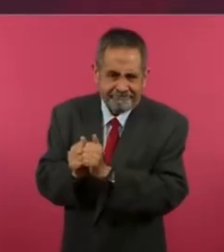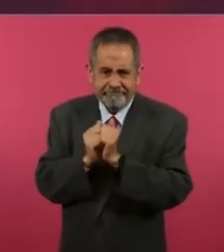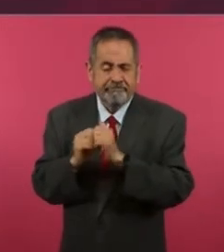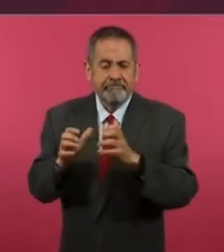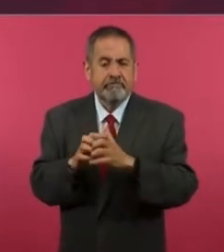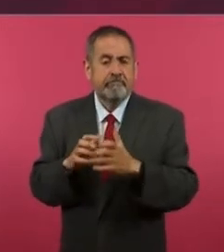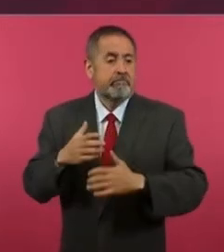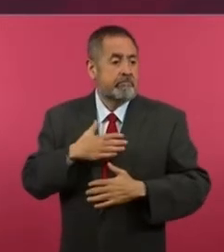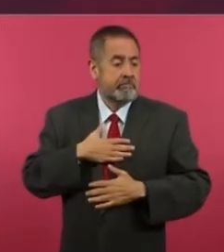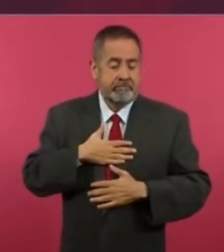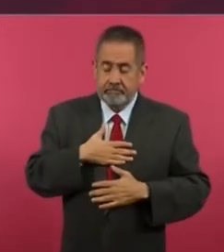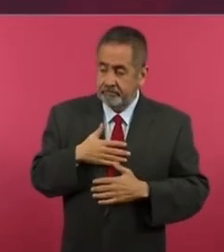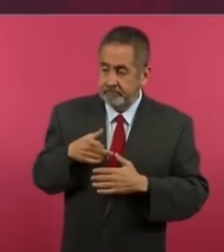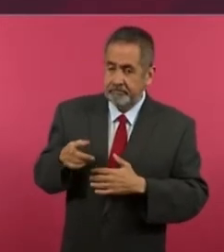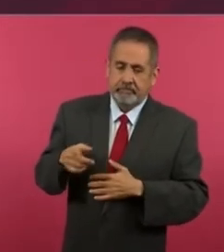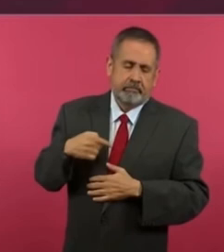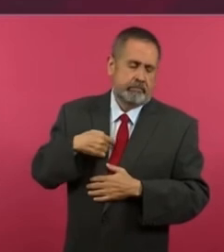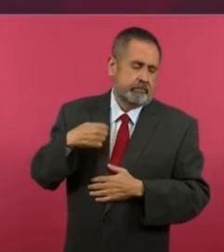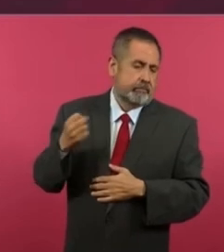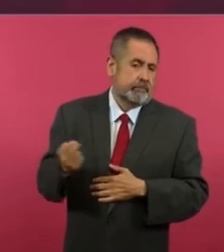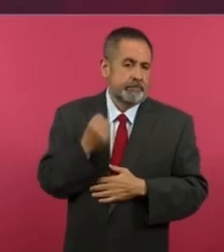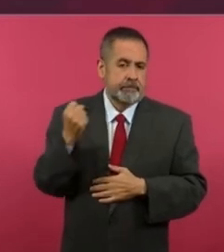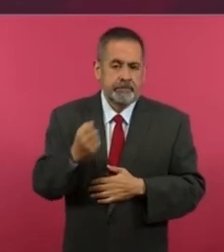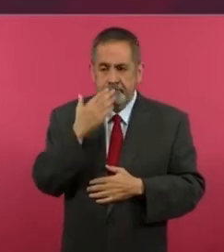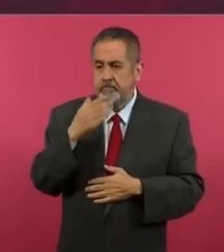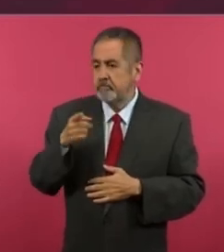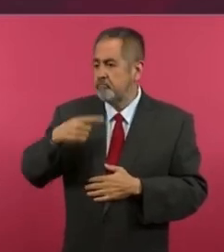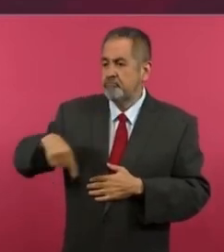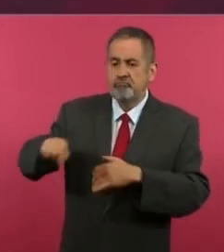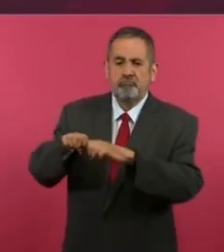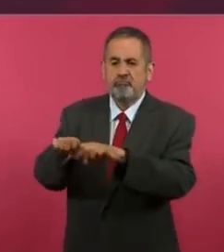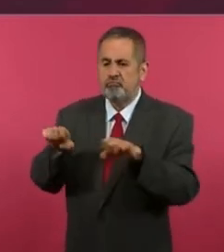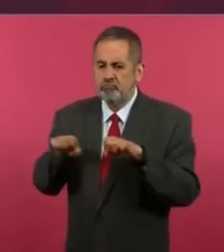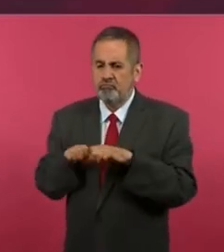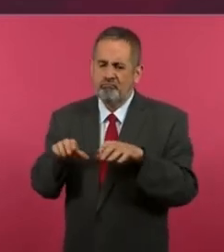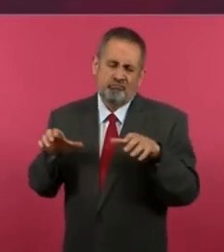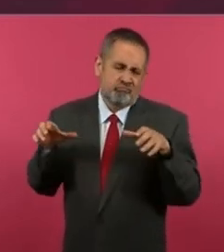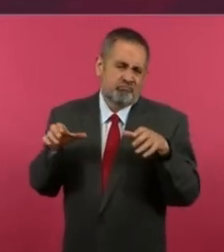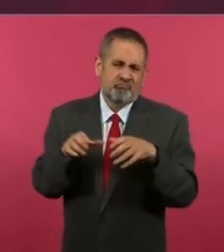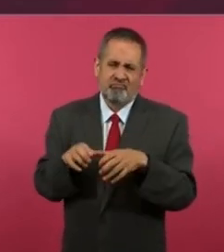Yo tengo la suerte de contar con un buen equipo,